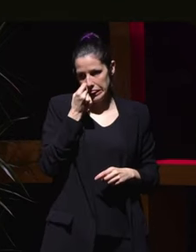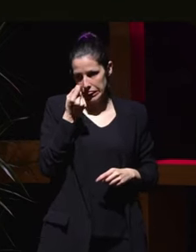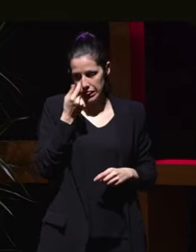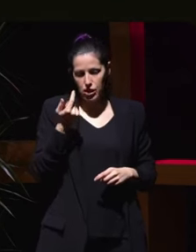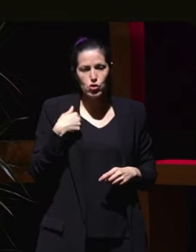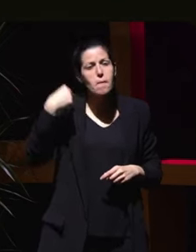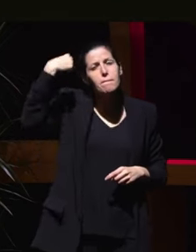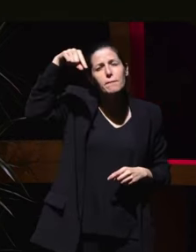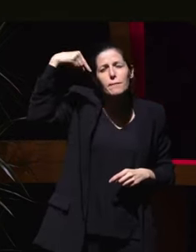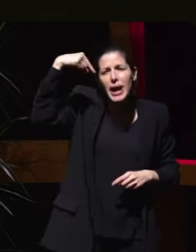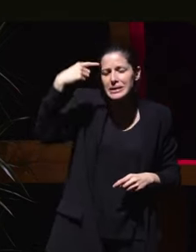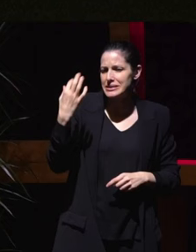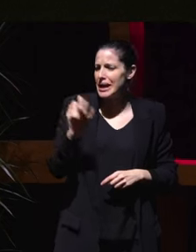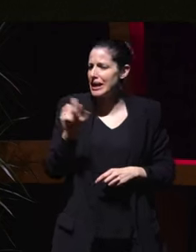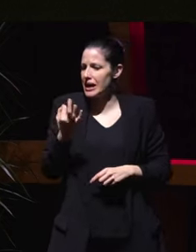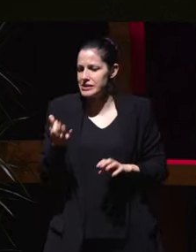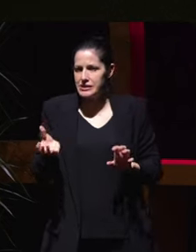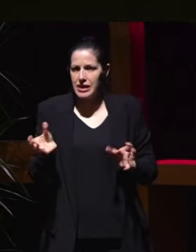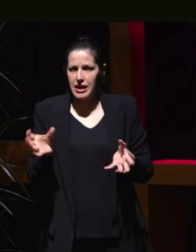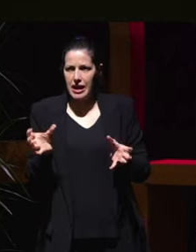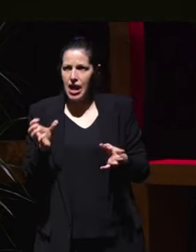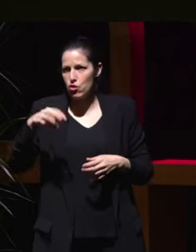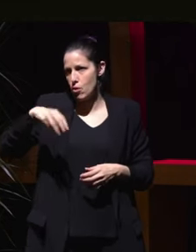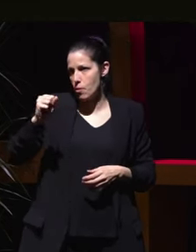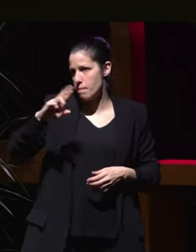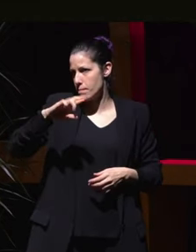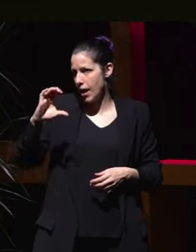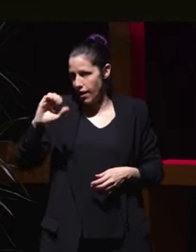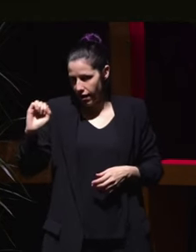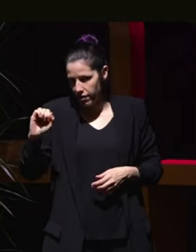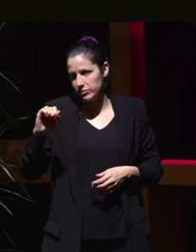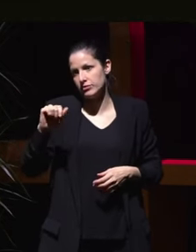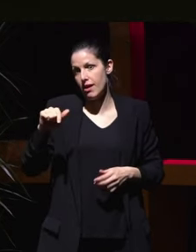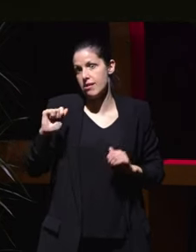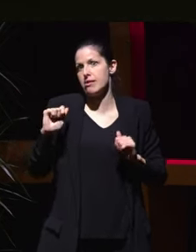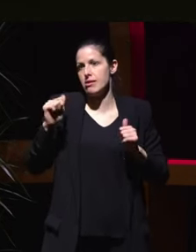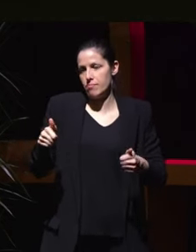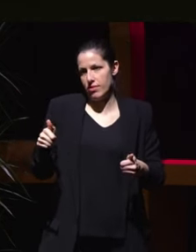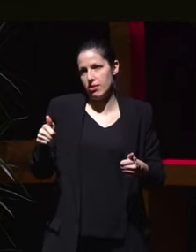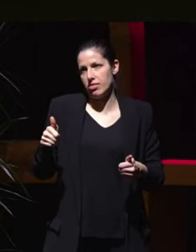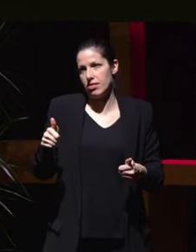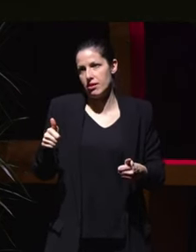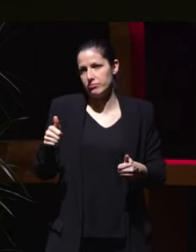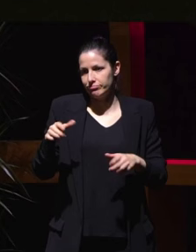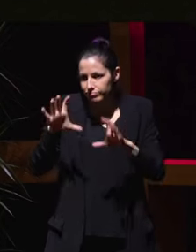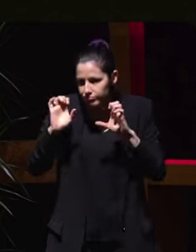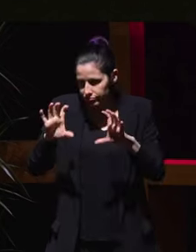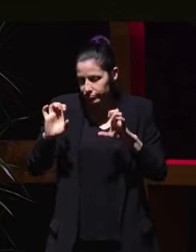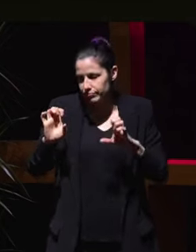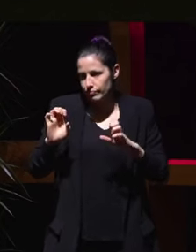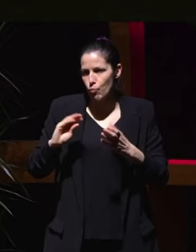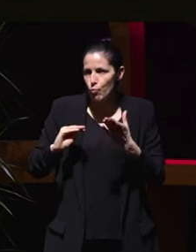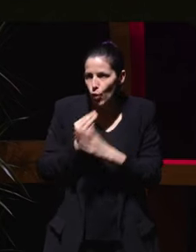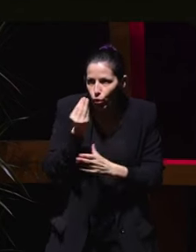meu máster foi o chegar a Radiomarca, estar aí comendo eu soa, de productora, de redactora, de